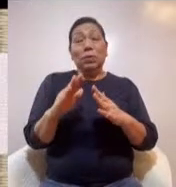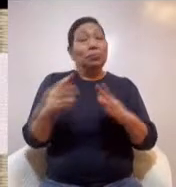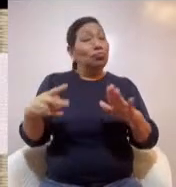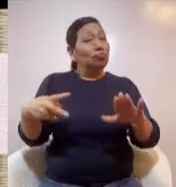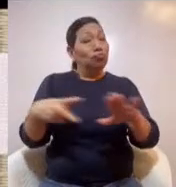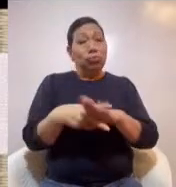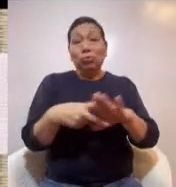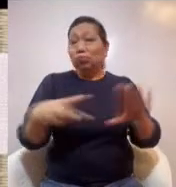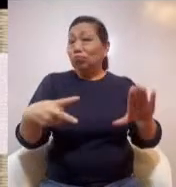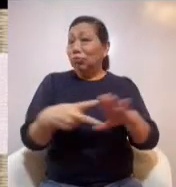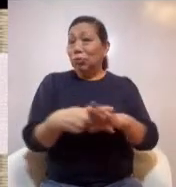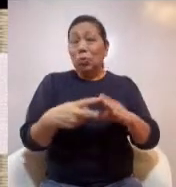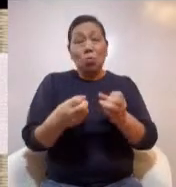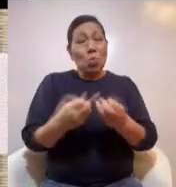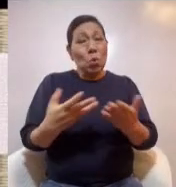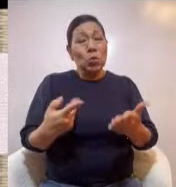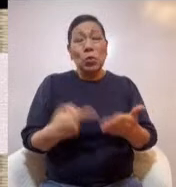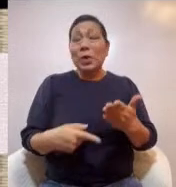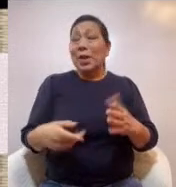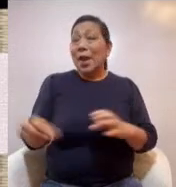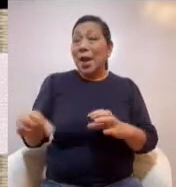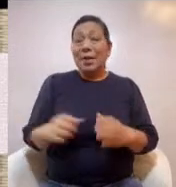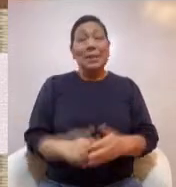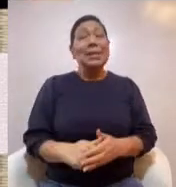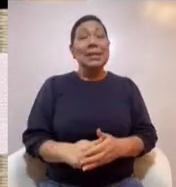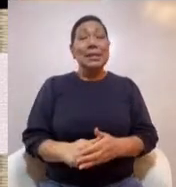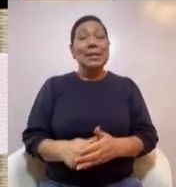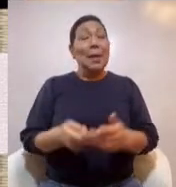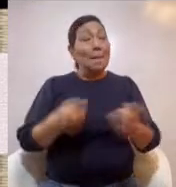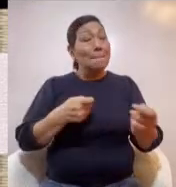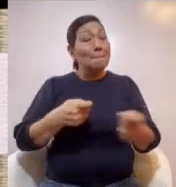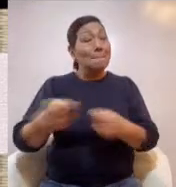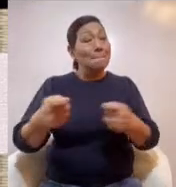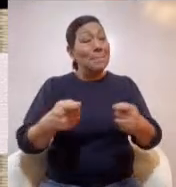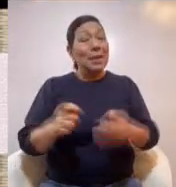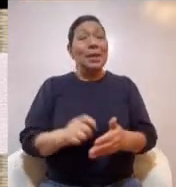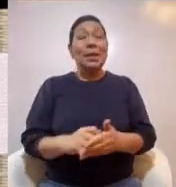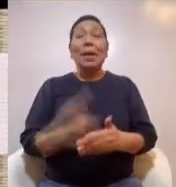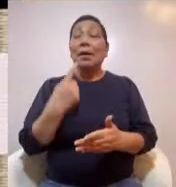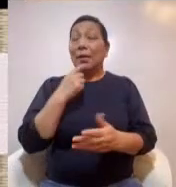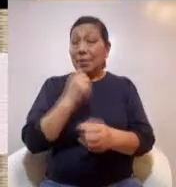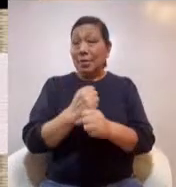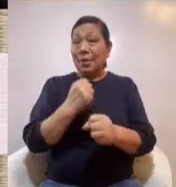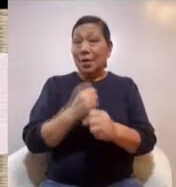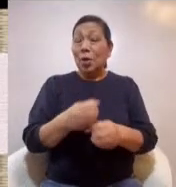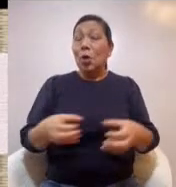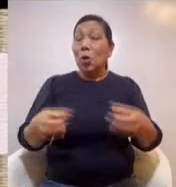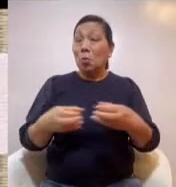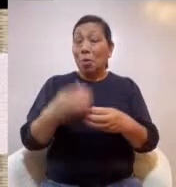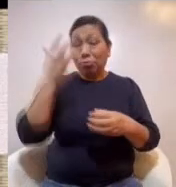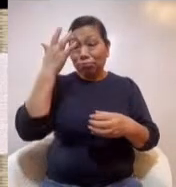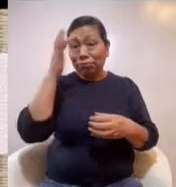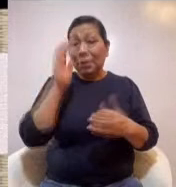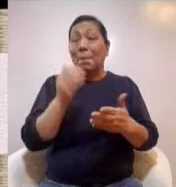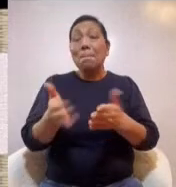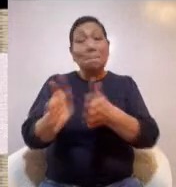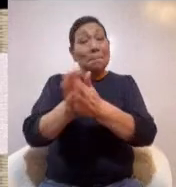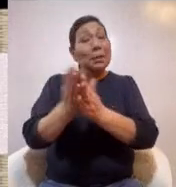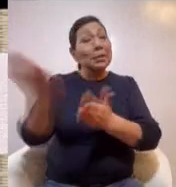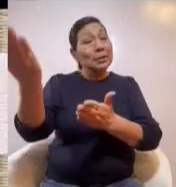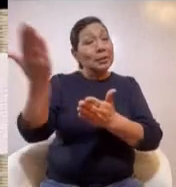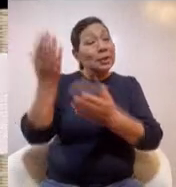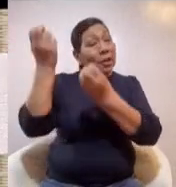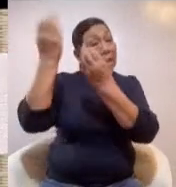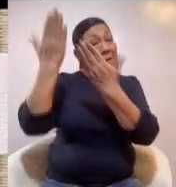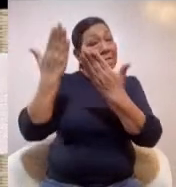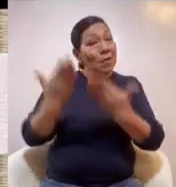de reportar, porque lo que hace el mecanismo de indicadores con el que trabaja el comité de expertas es pedirle a